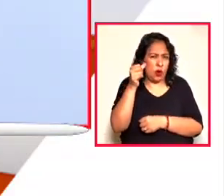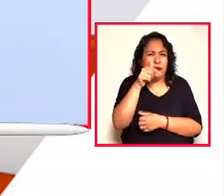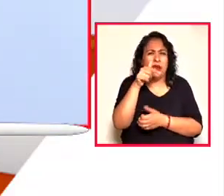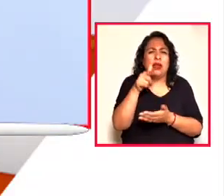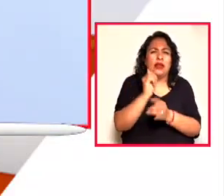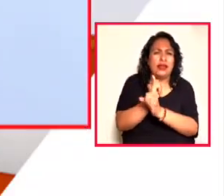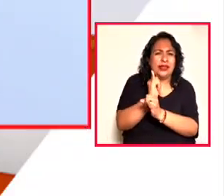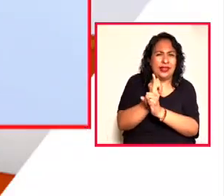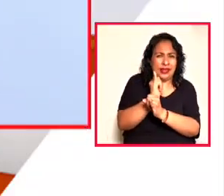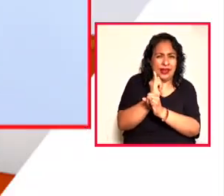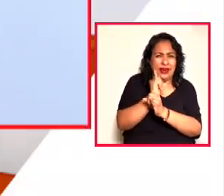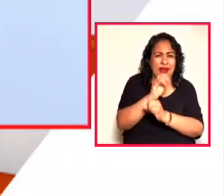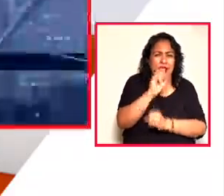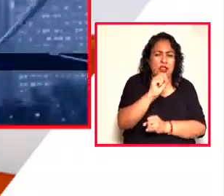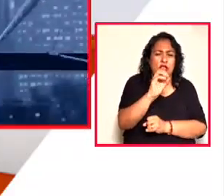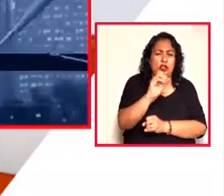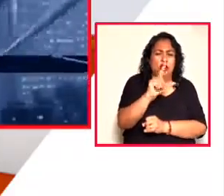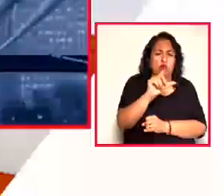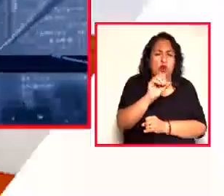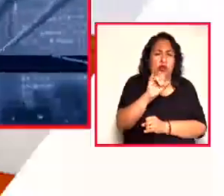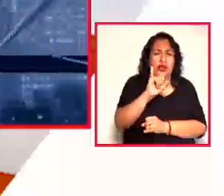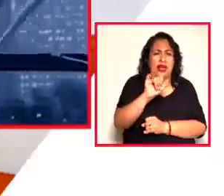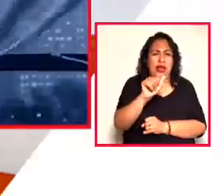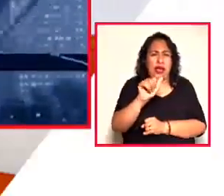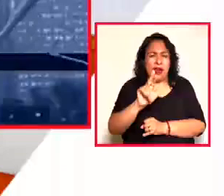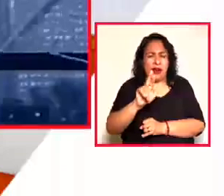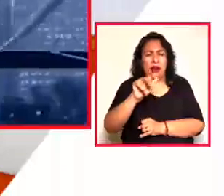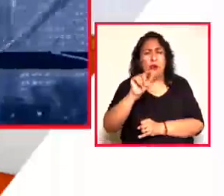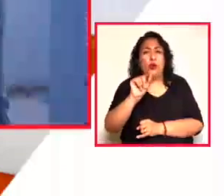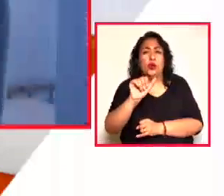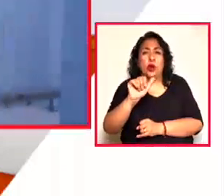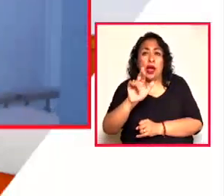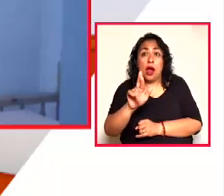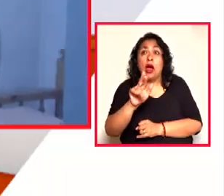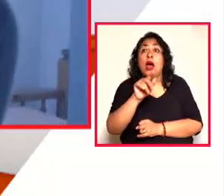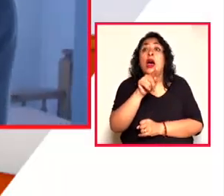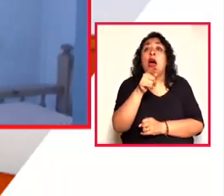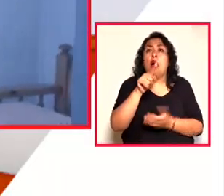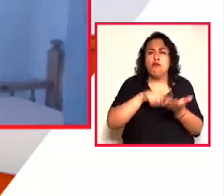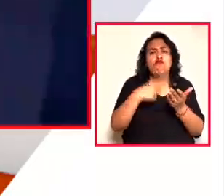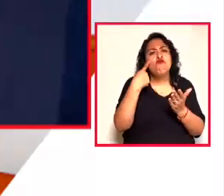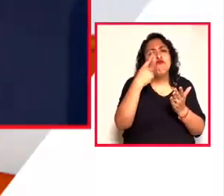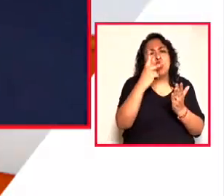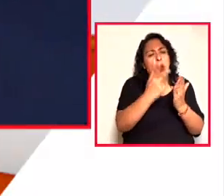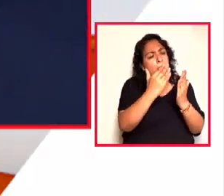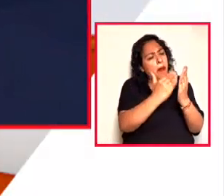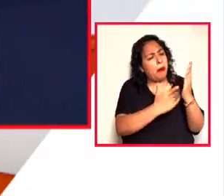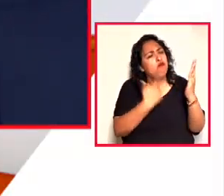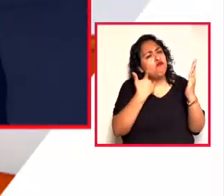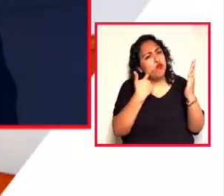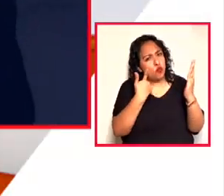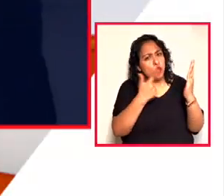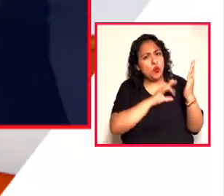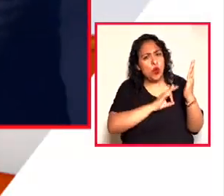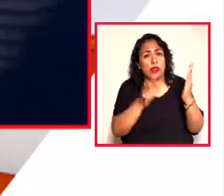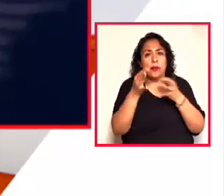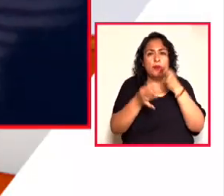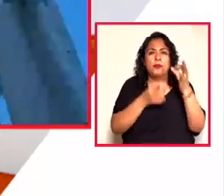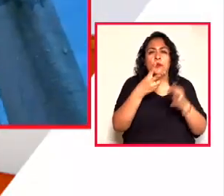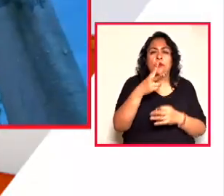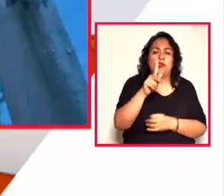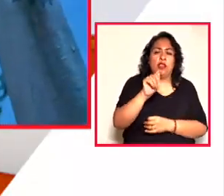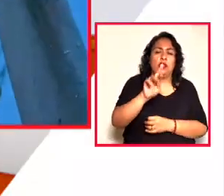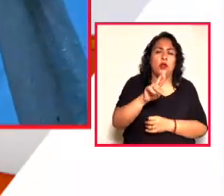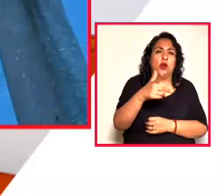electrónico solidair.art, en donde también puede consultar la programación. Noticias 22, Víctor Gaspar.